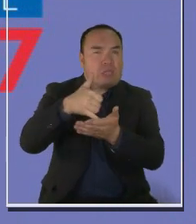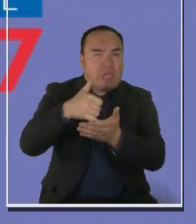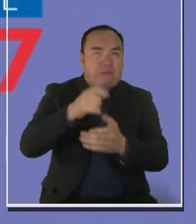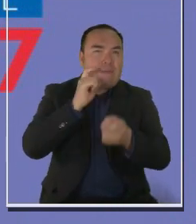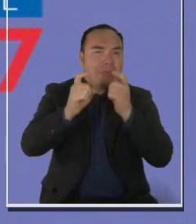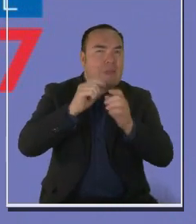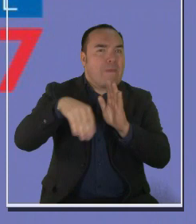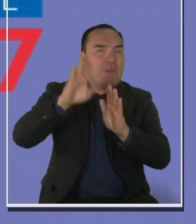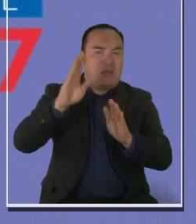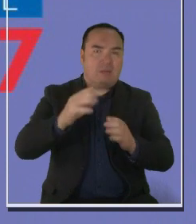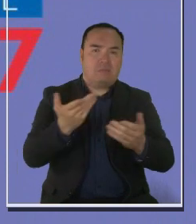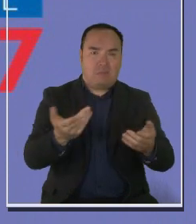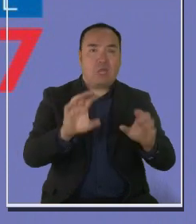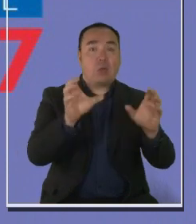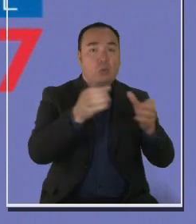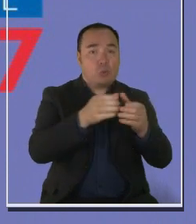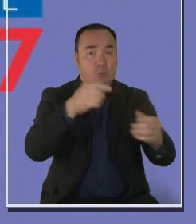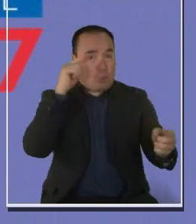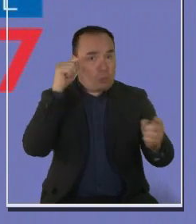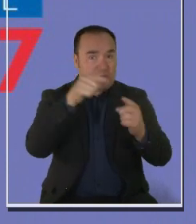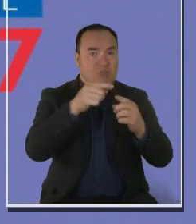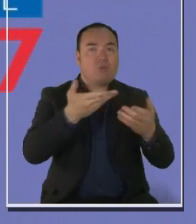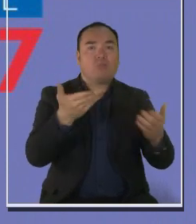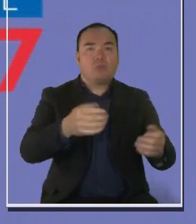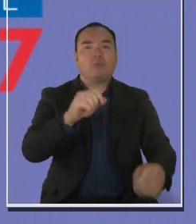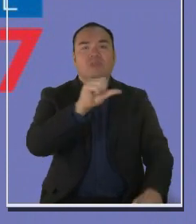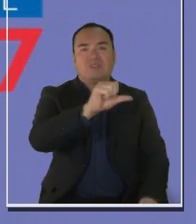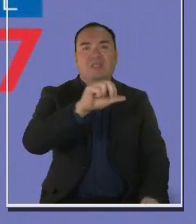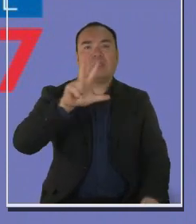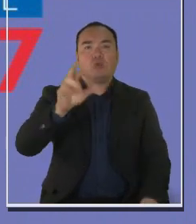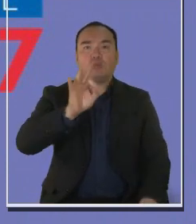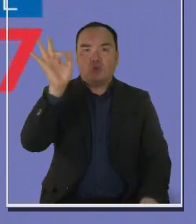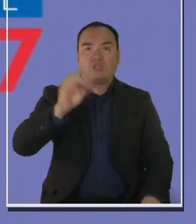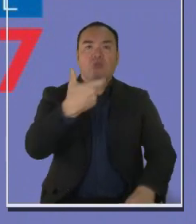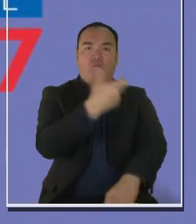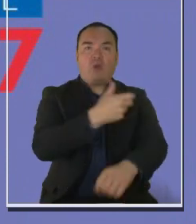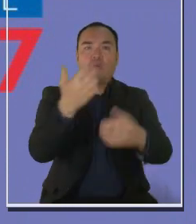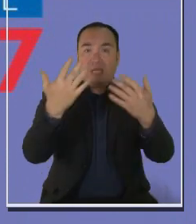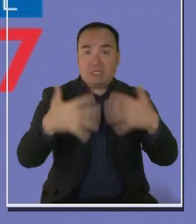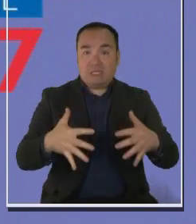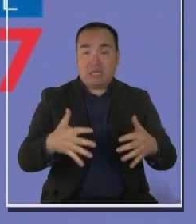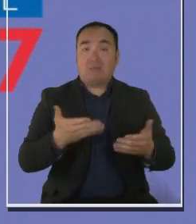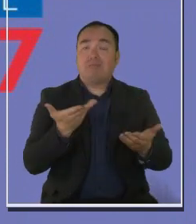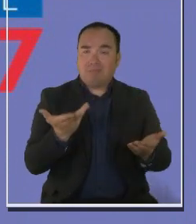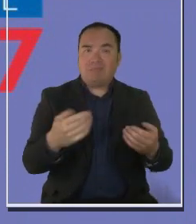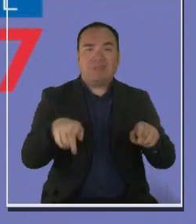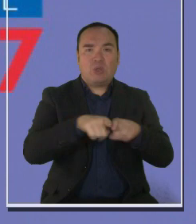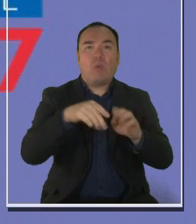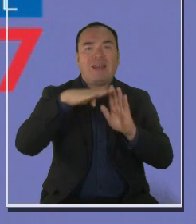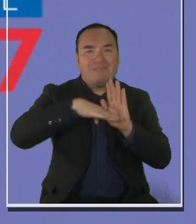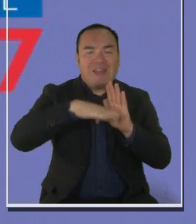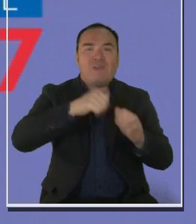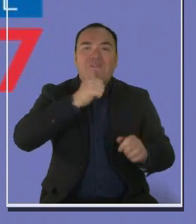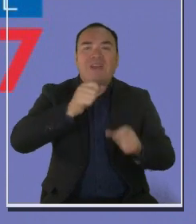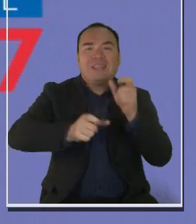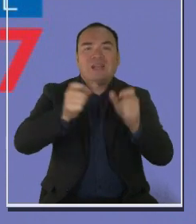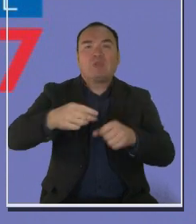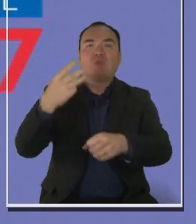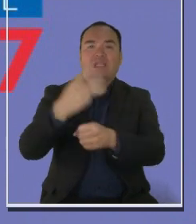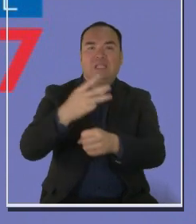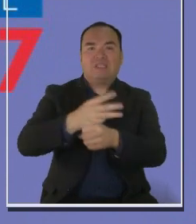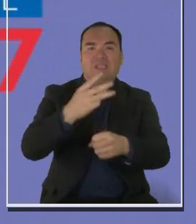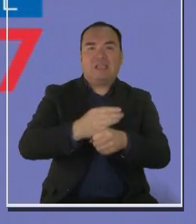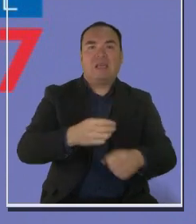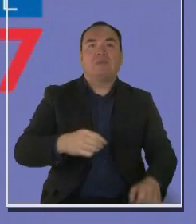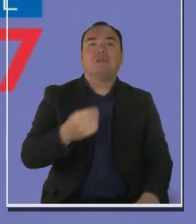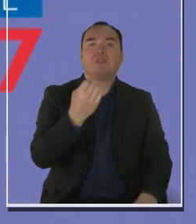en la población objetivo un 68% de las personas ya se han vacunado, estamos bajos en las personas mayores, en un